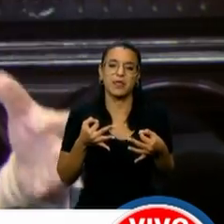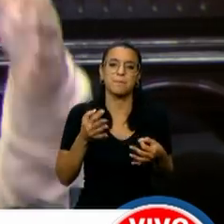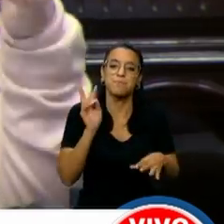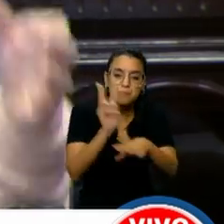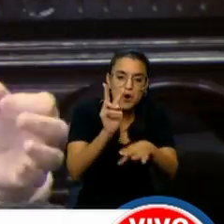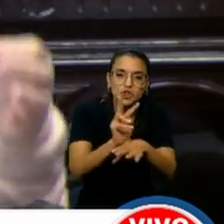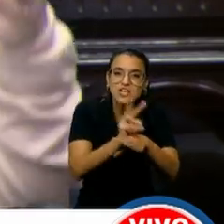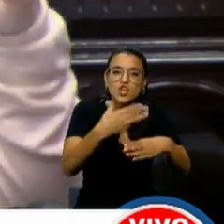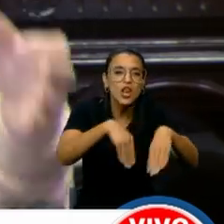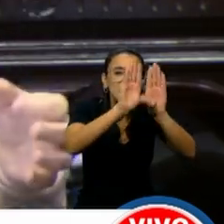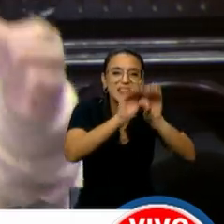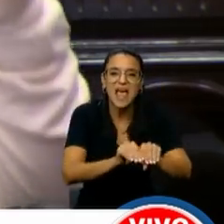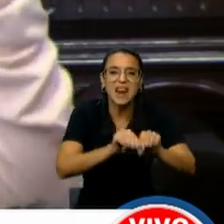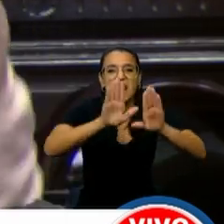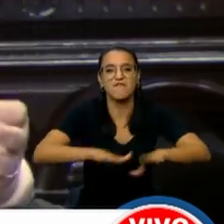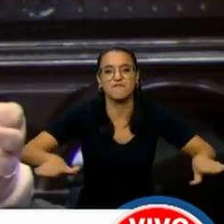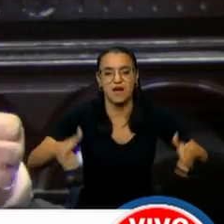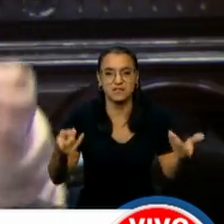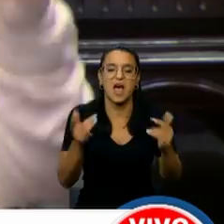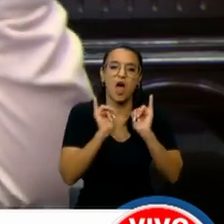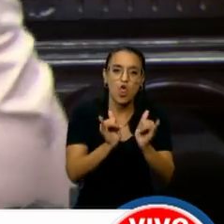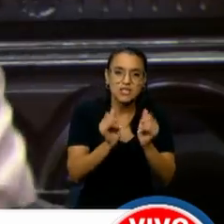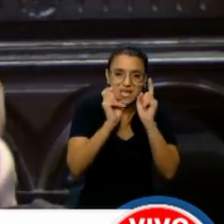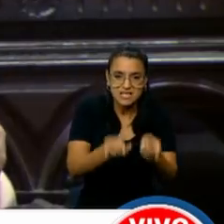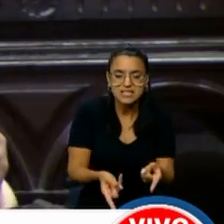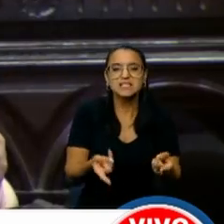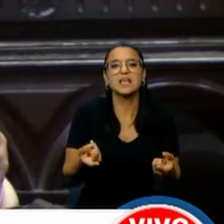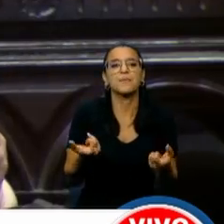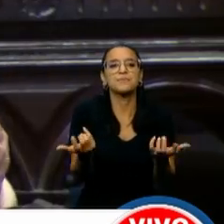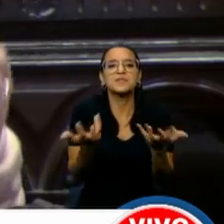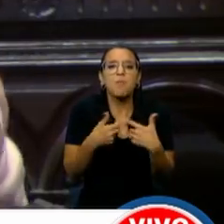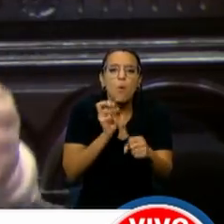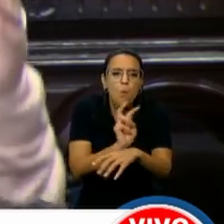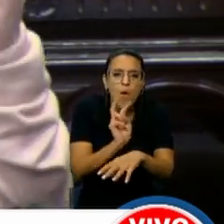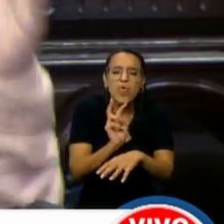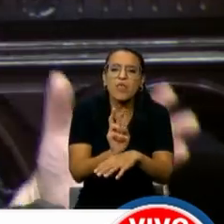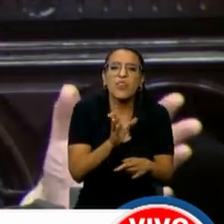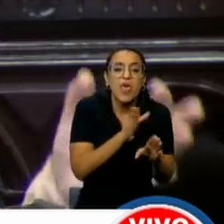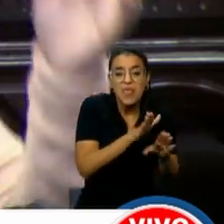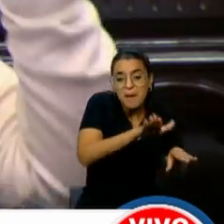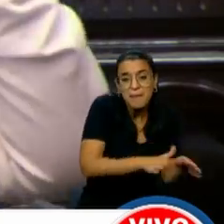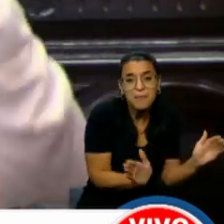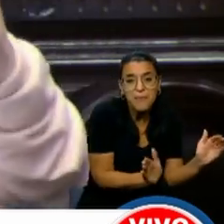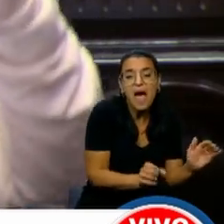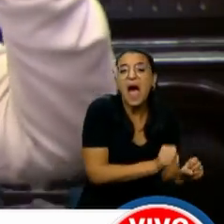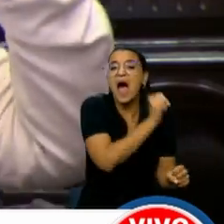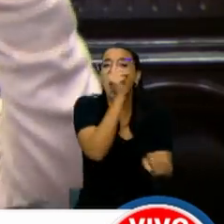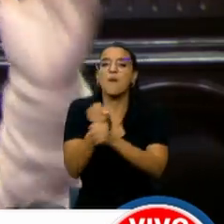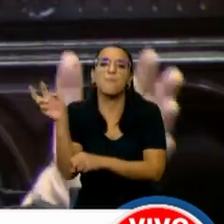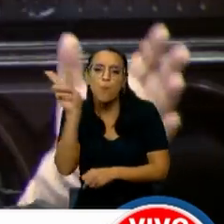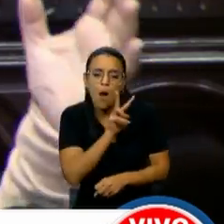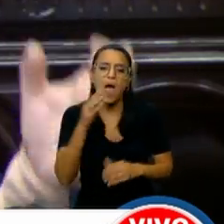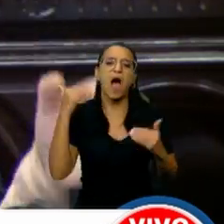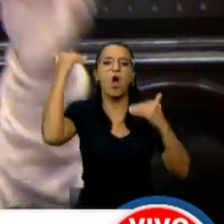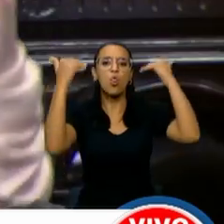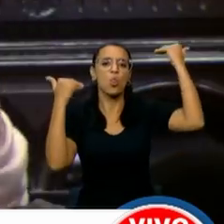protección integral de las infancias y las adolescencia todo el sistema del cuidado va desde el más niño a las mujeres a los